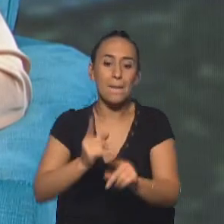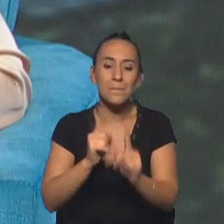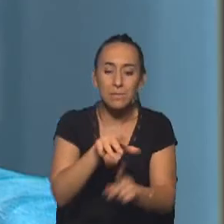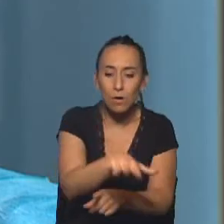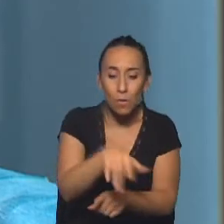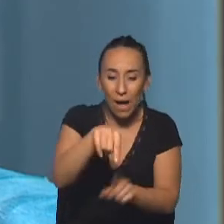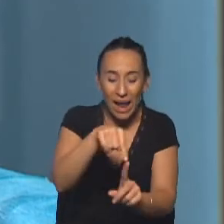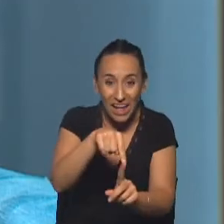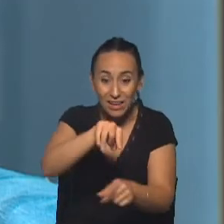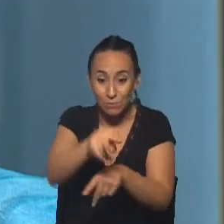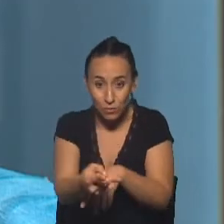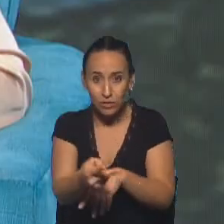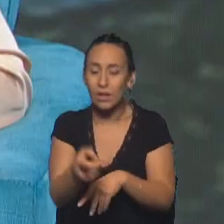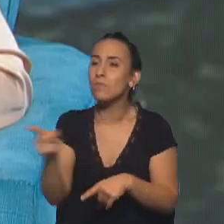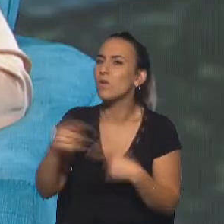cómo fue llegar ahí?